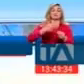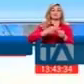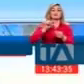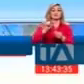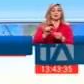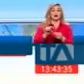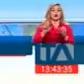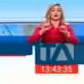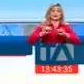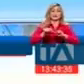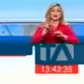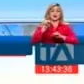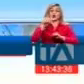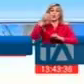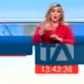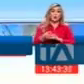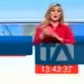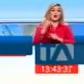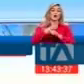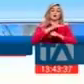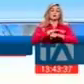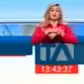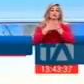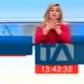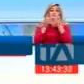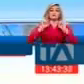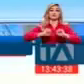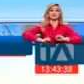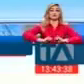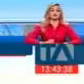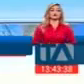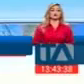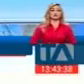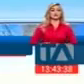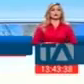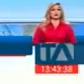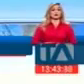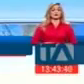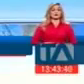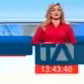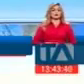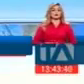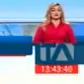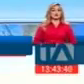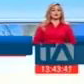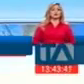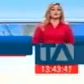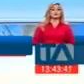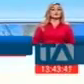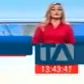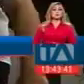una orden de prisión. El exgerente del hospital, Teodoro Maldonado, Luis Jairala, cumple arresto domiciliario.